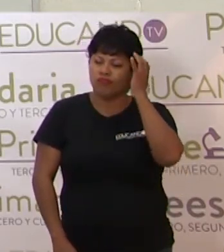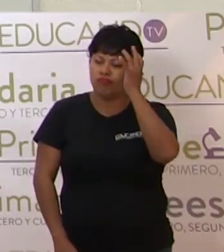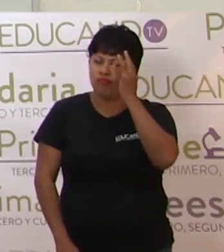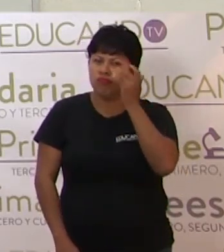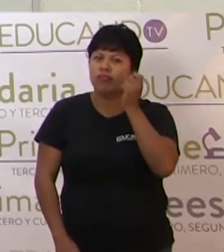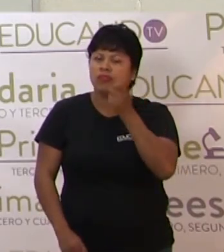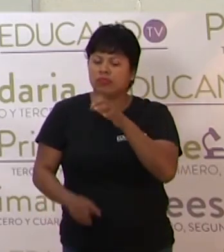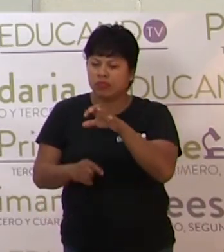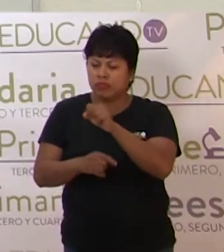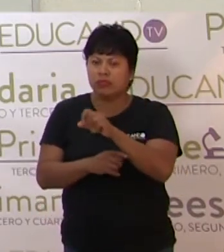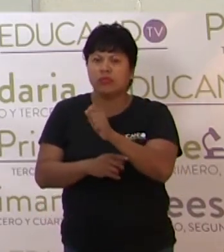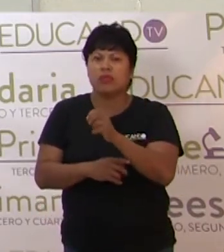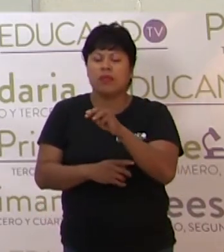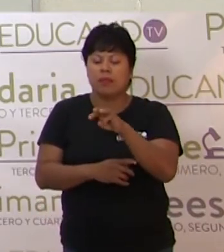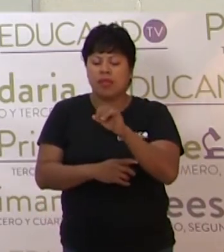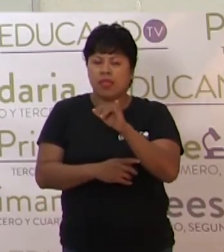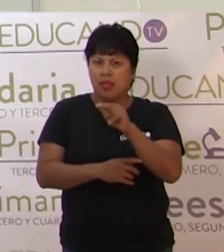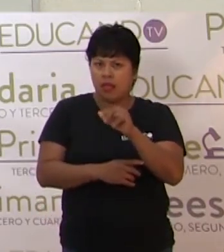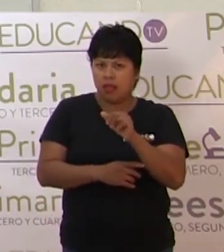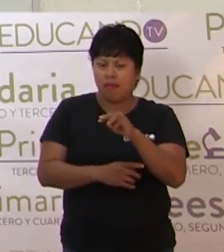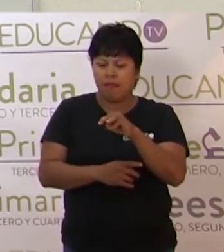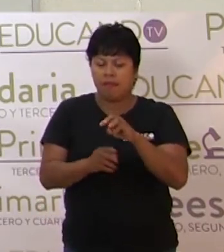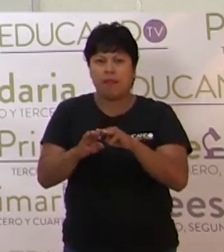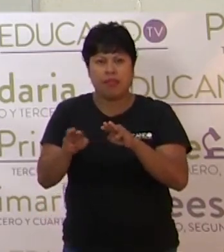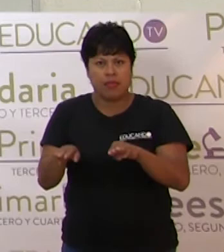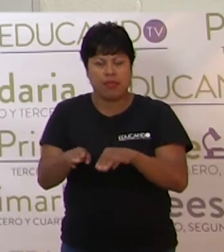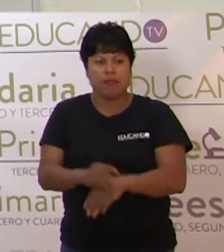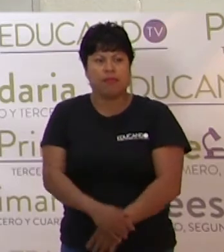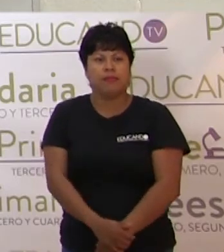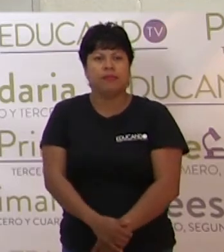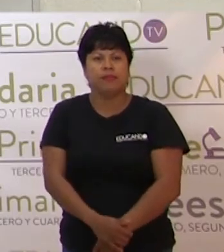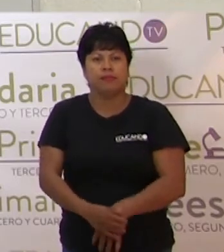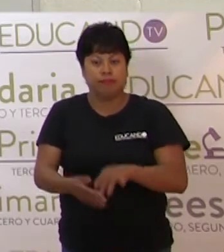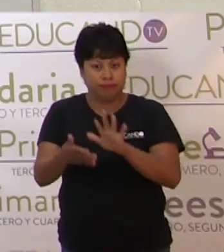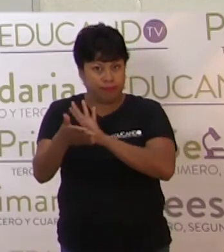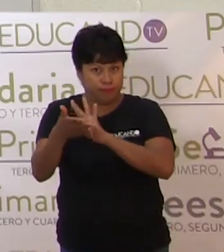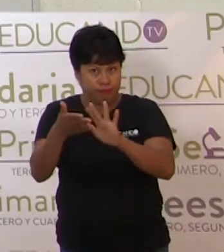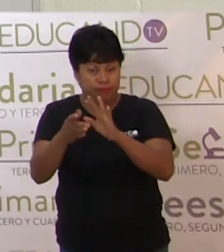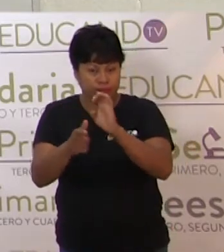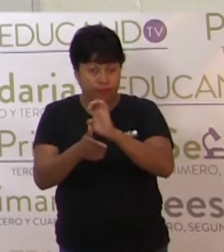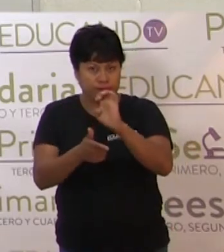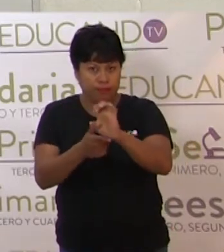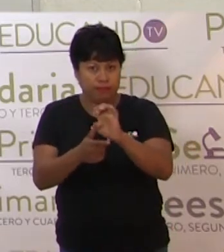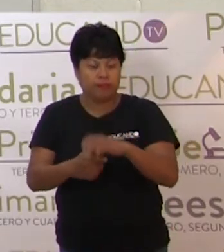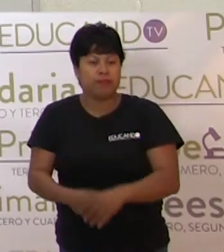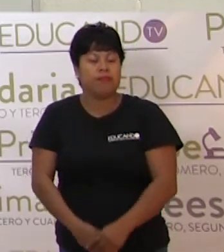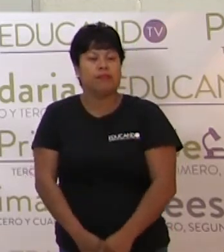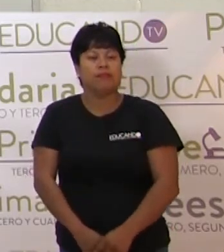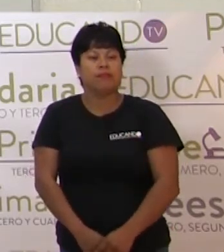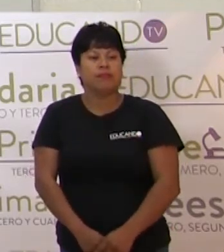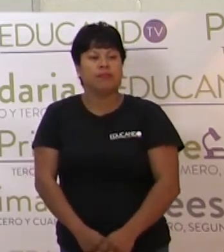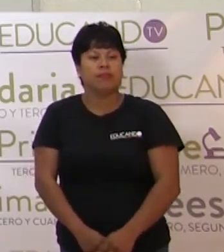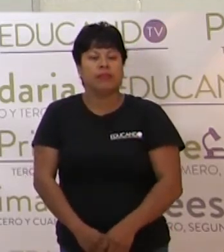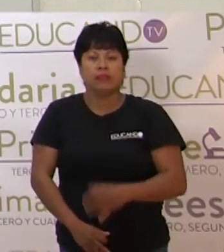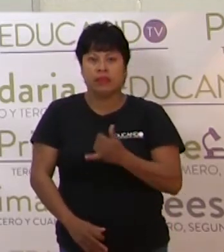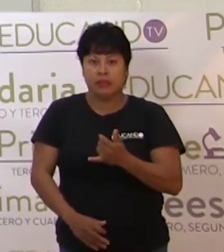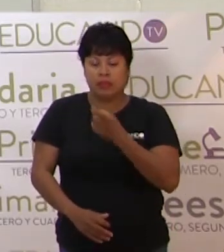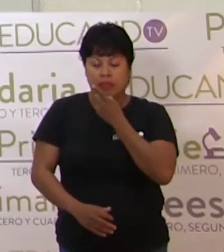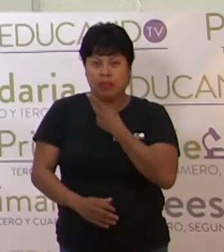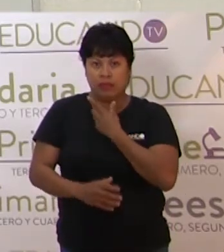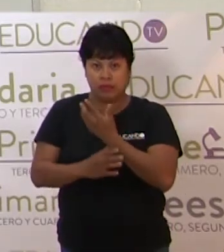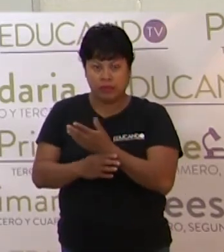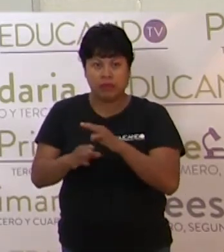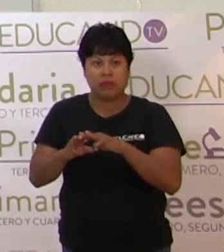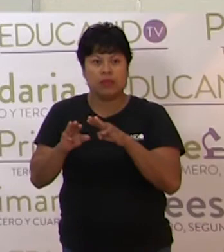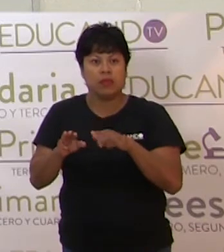concepto de mediana de un triángulo leemos entonces y nos dice que las